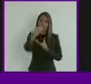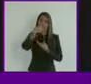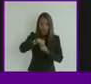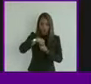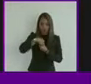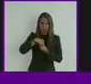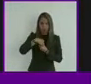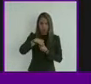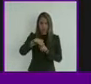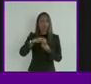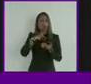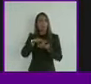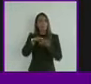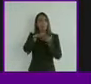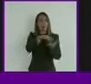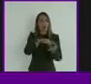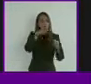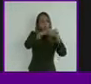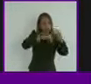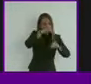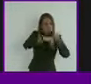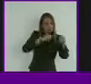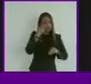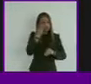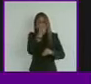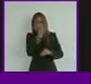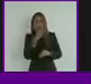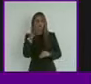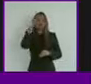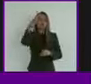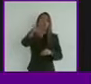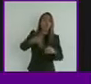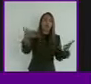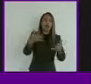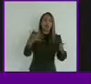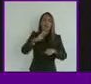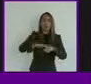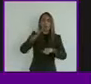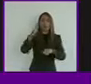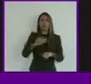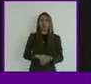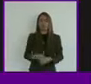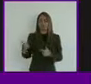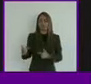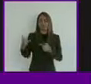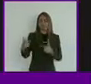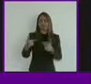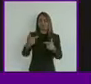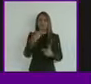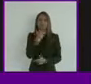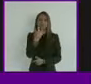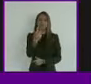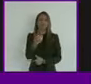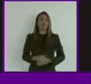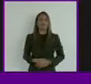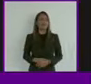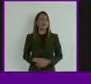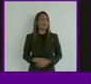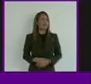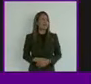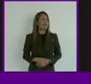que aportemos, pues justo en pro de nuestro futuro y de las siguientes generaciones, y de las de ahorita. Claro, excelente, gracias Mari, ahora sí